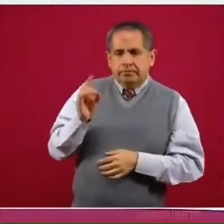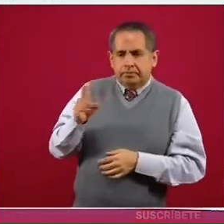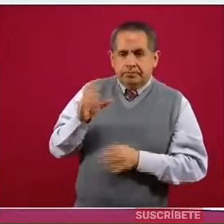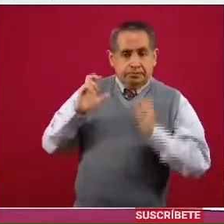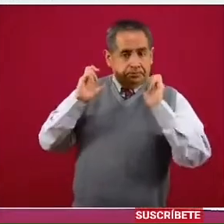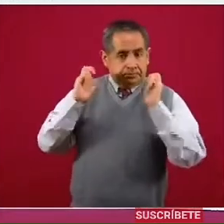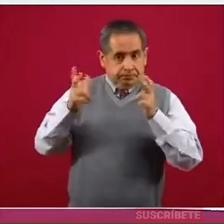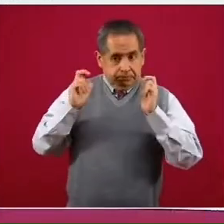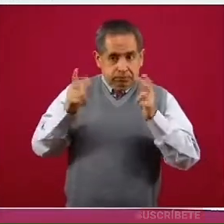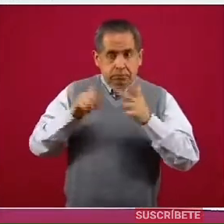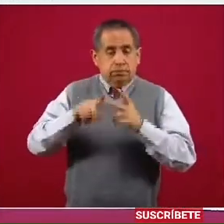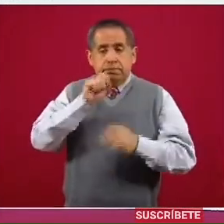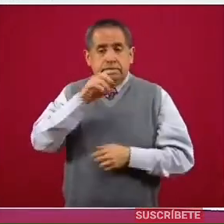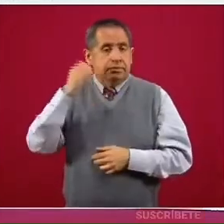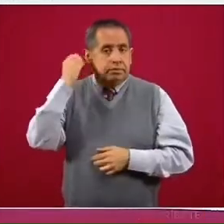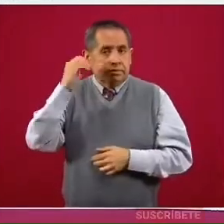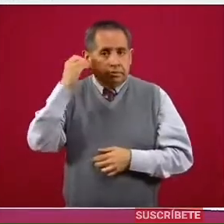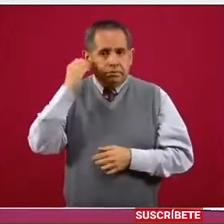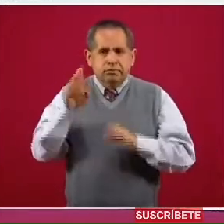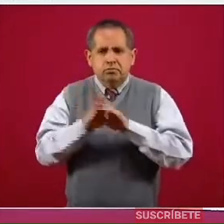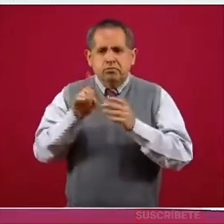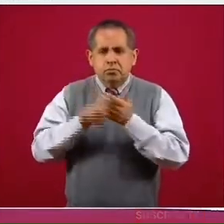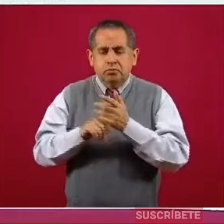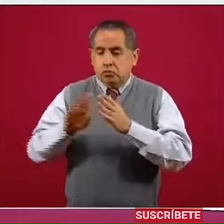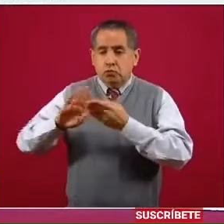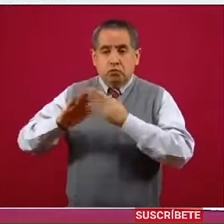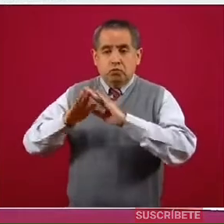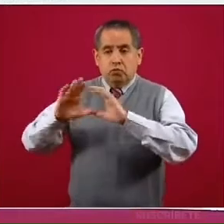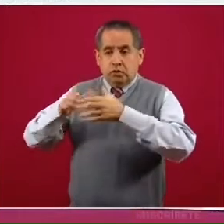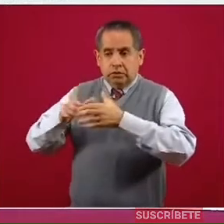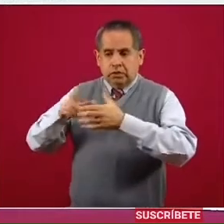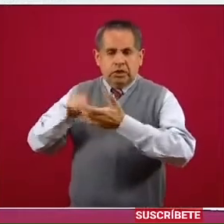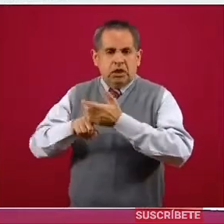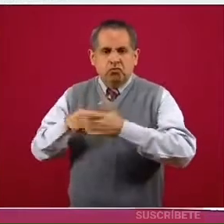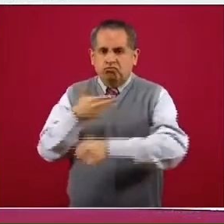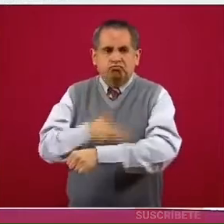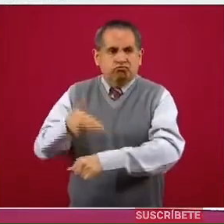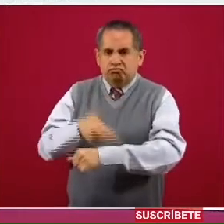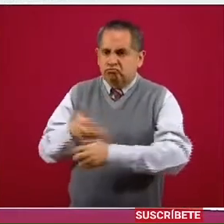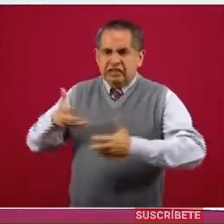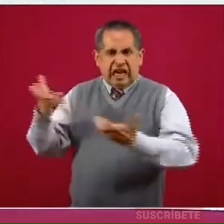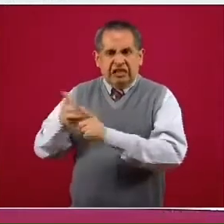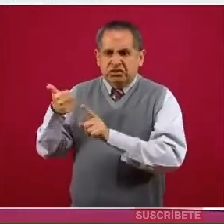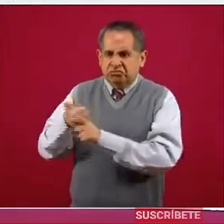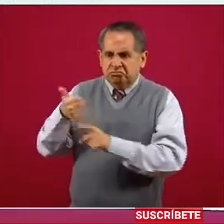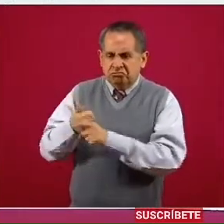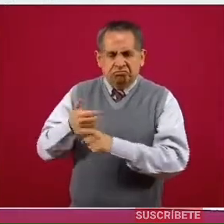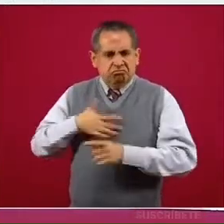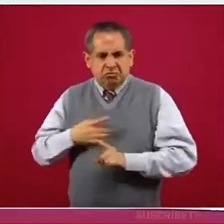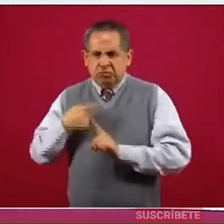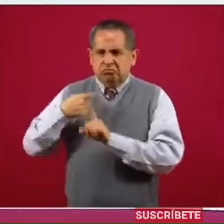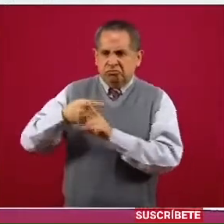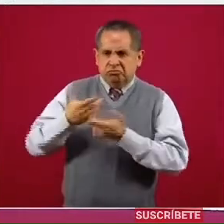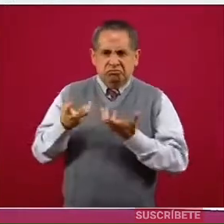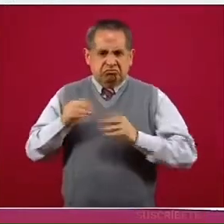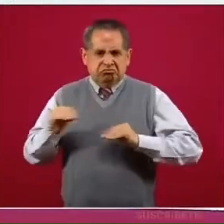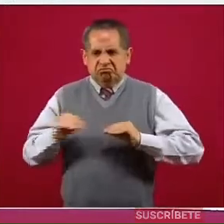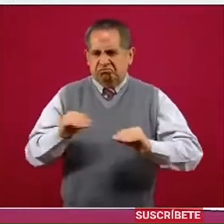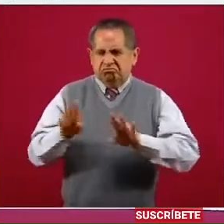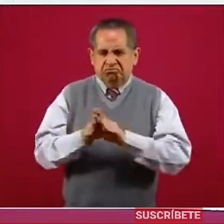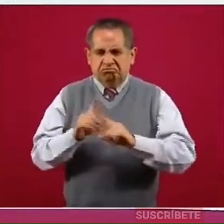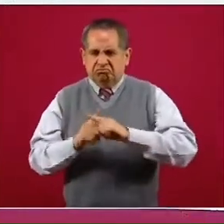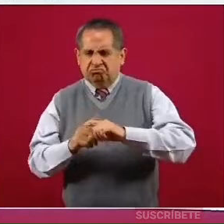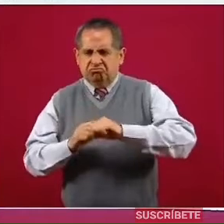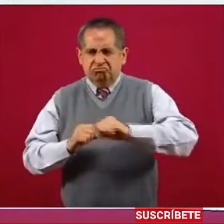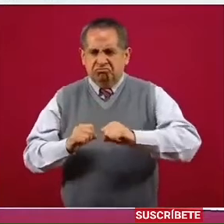reflejada en Chiapas y en Oaxaca, es cómo las comunidades tomaron por sí mismas proactivamente una